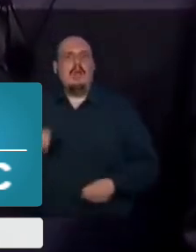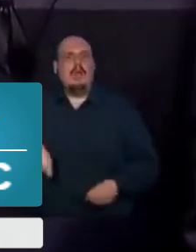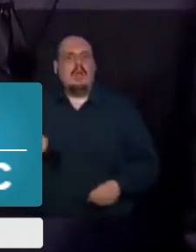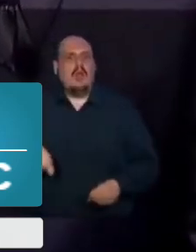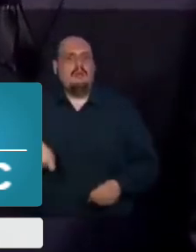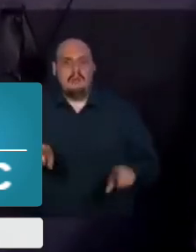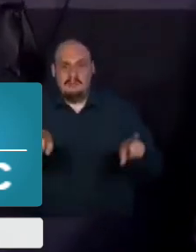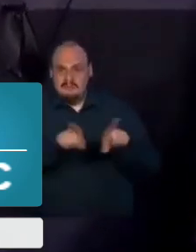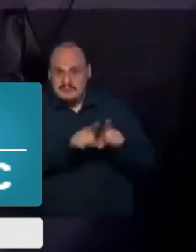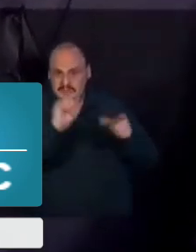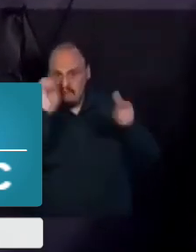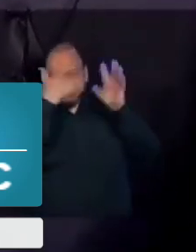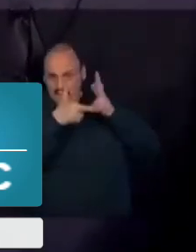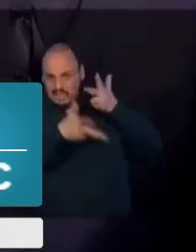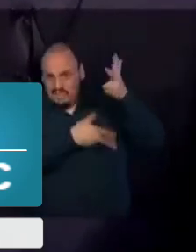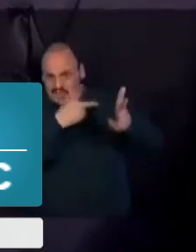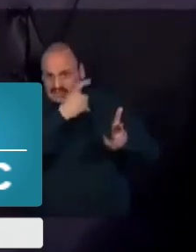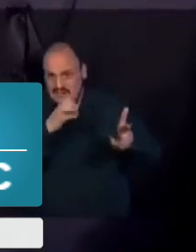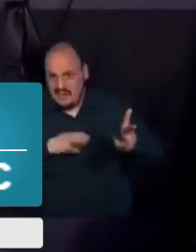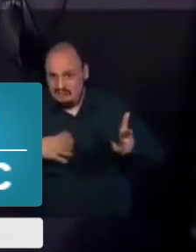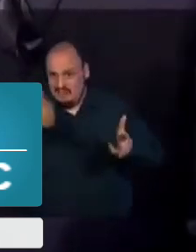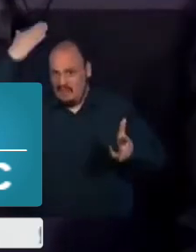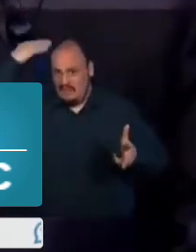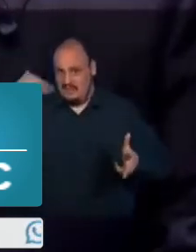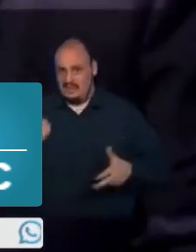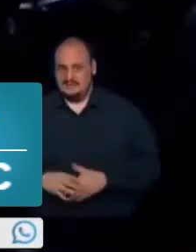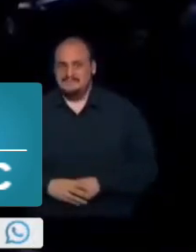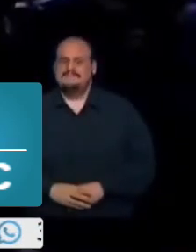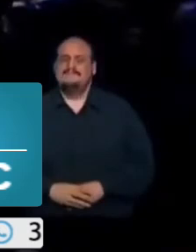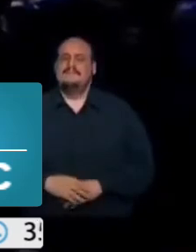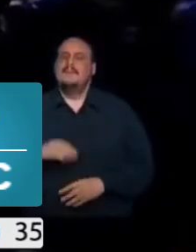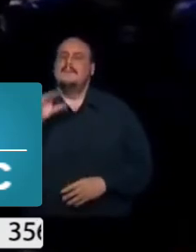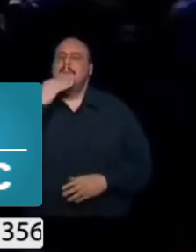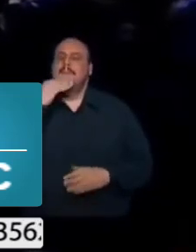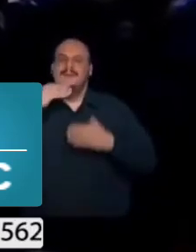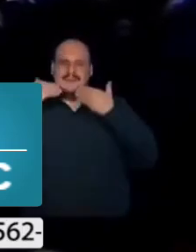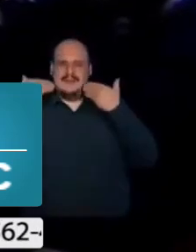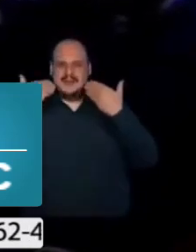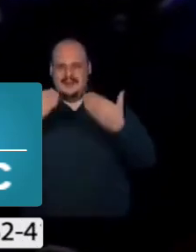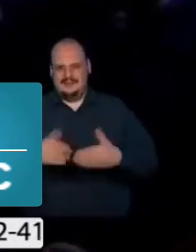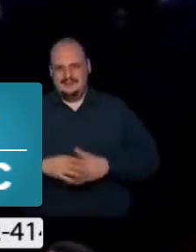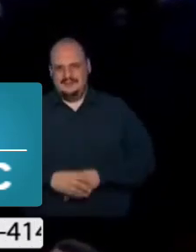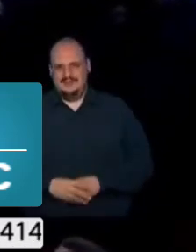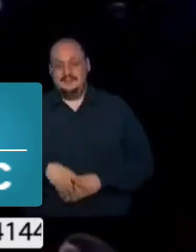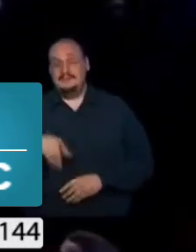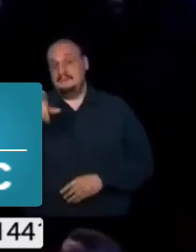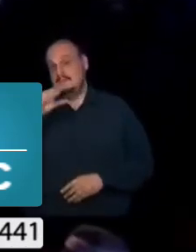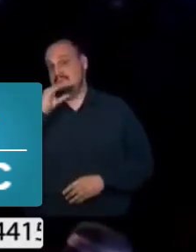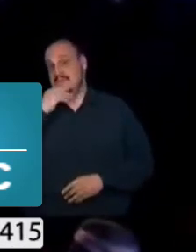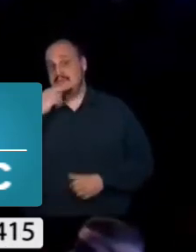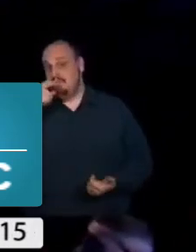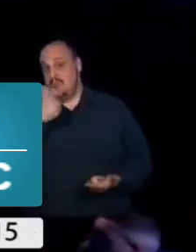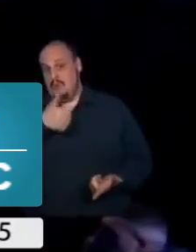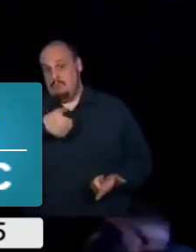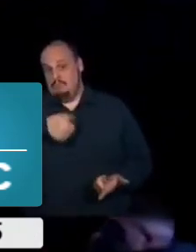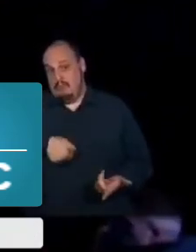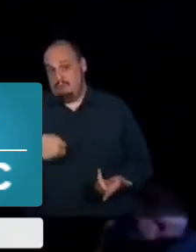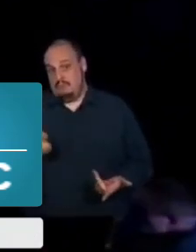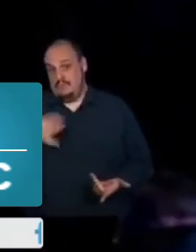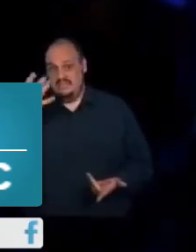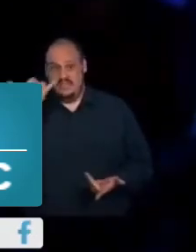que tiene poco fundamento y recordamos que fue al revés acá la Clara ventaja en la primera vuelta fue de masa sí